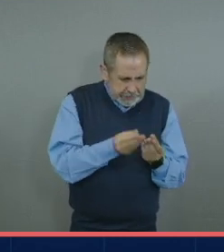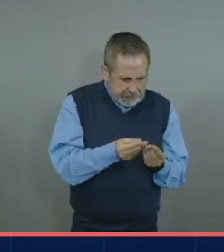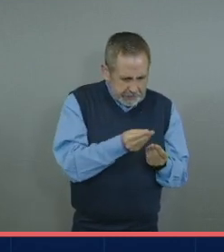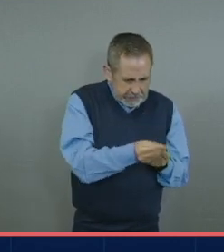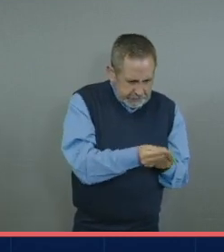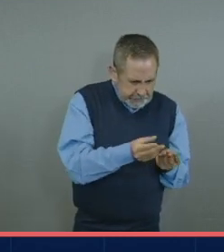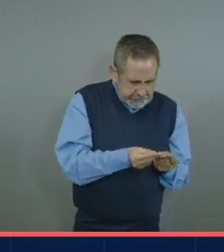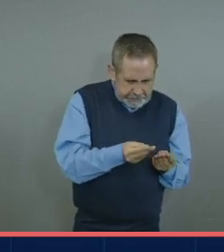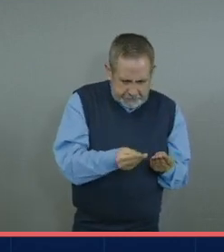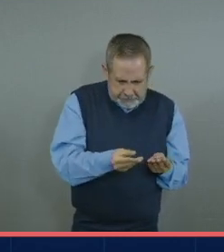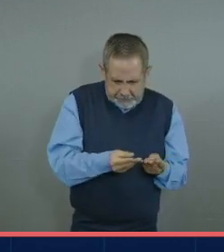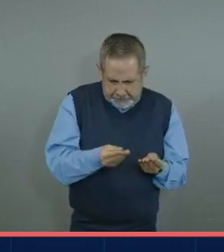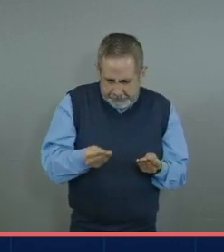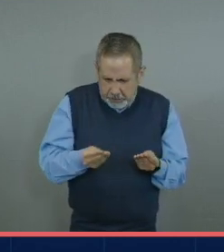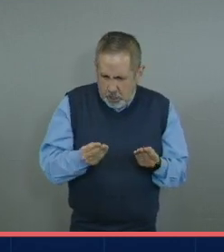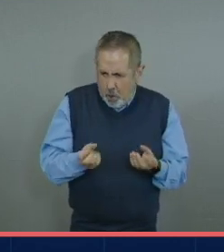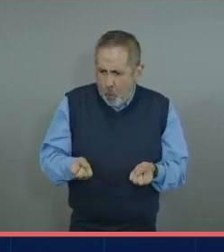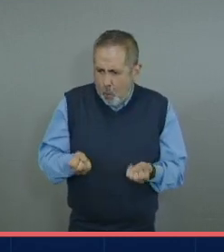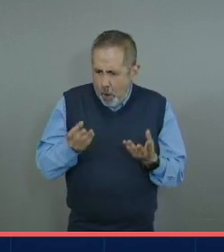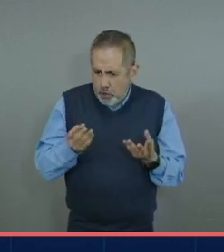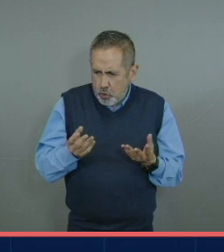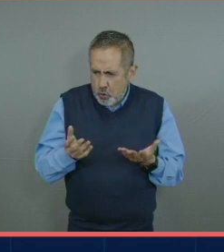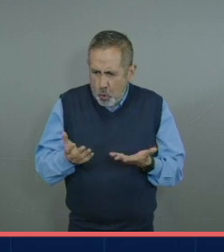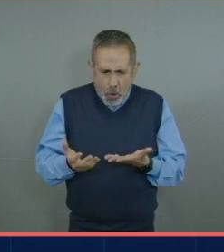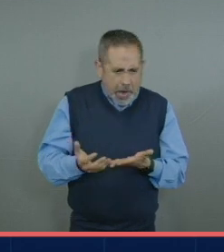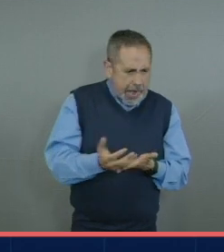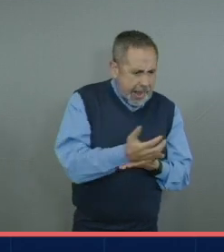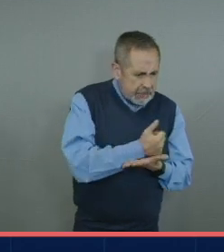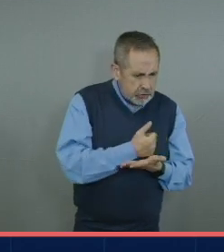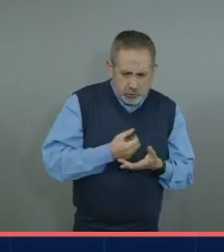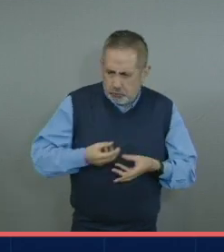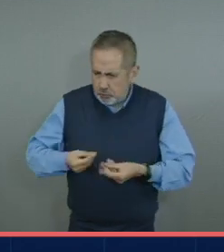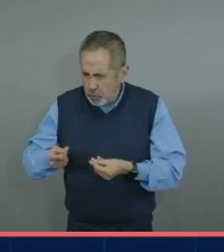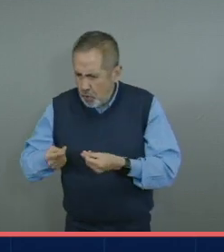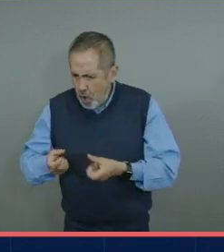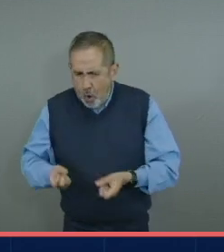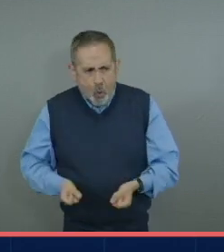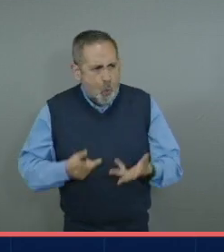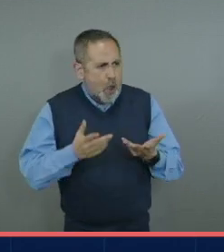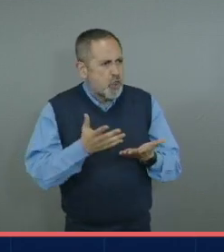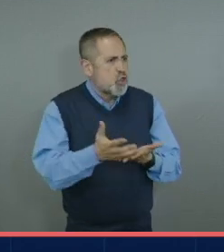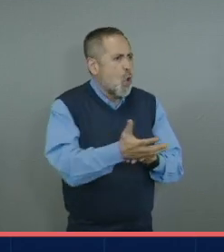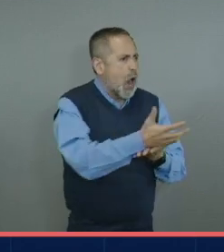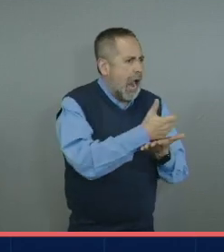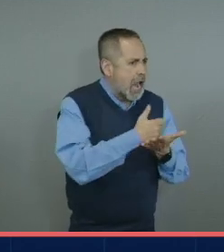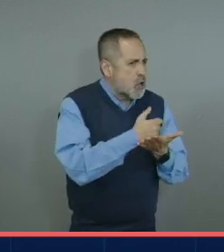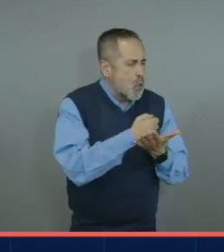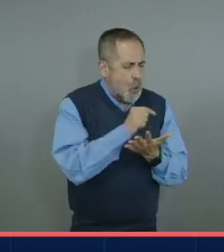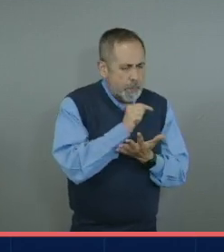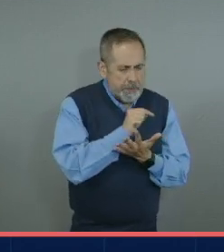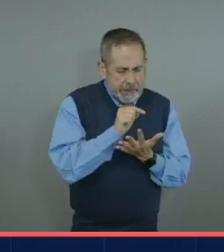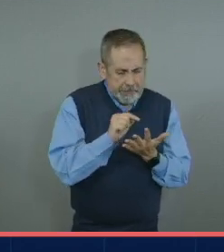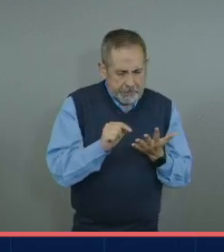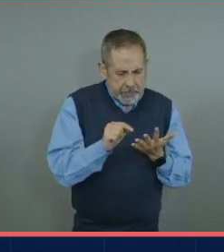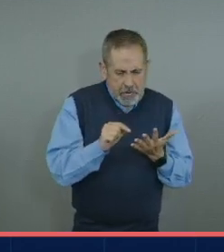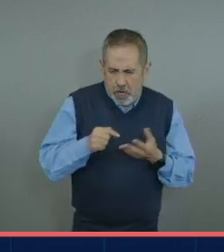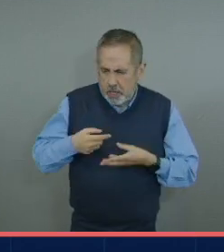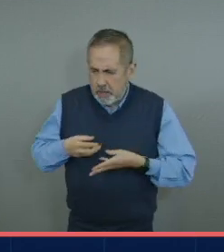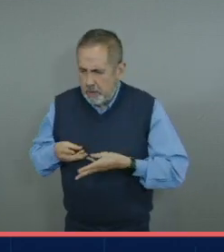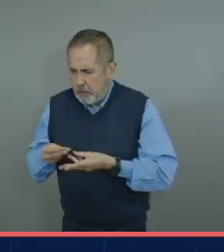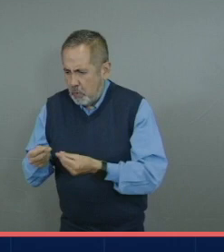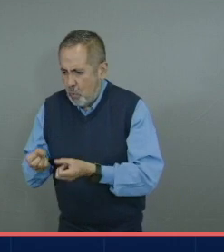cuánto gastan y cuánto ganan en sus diversas empresas, incluso en sus gastos